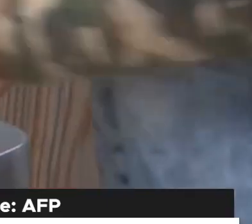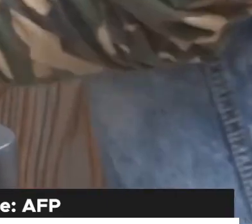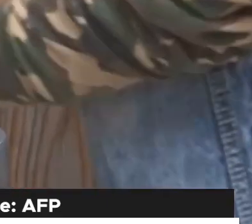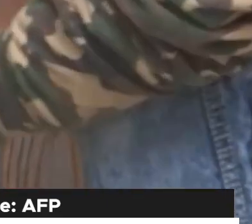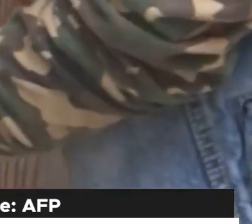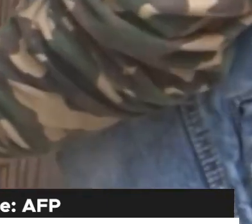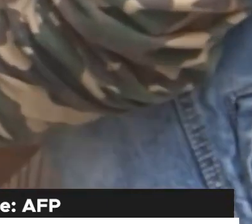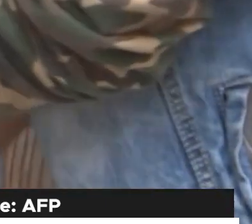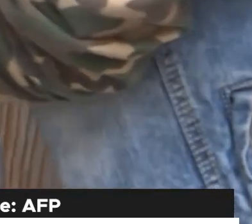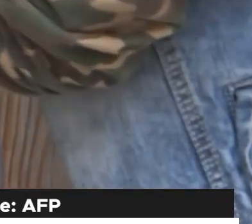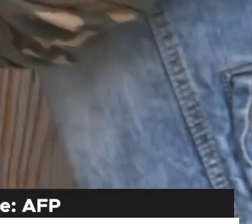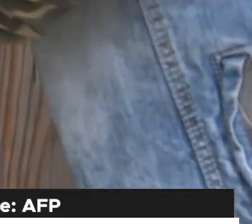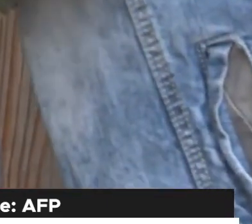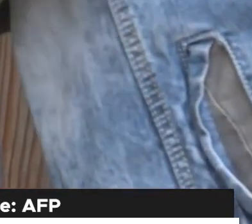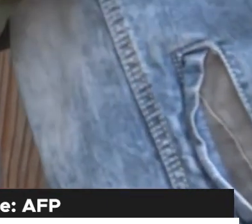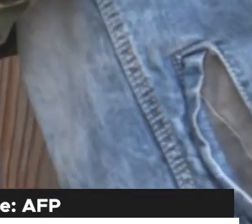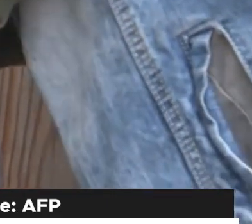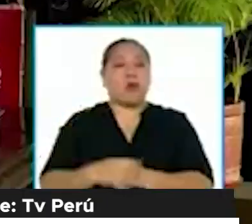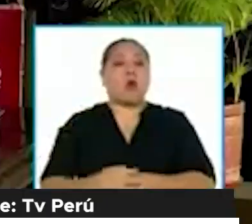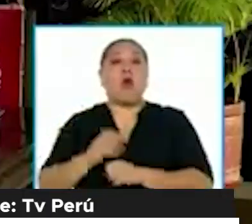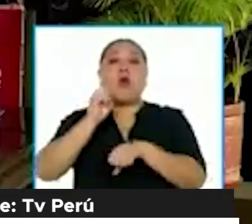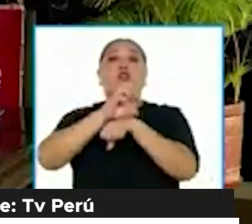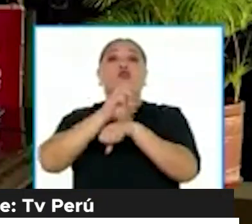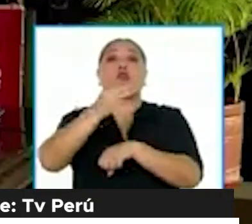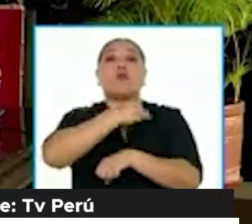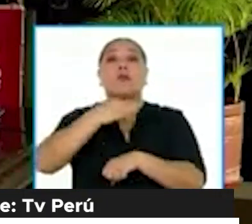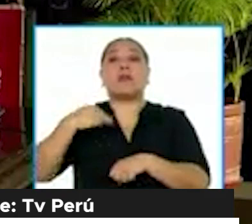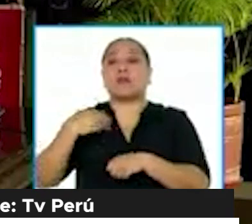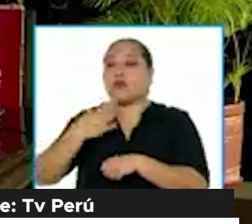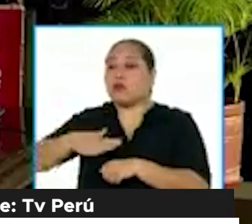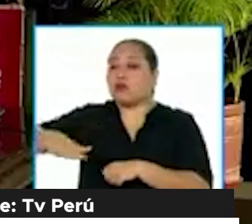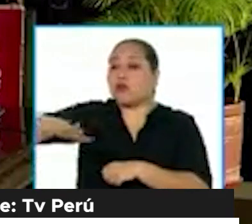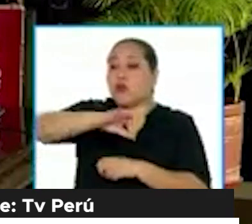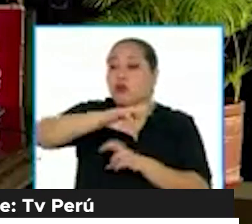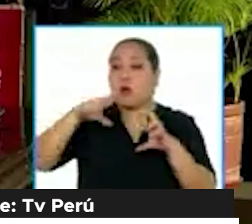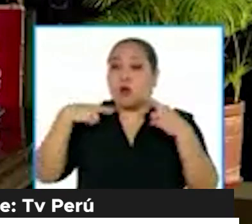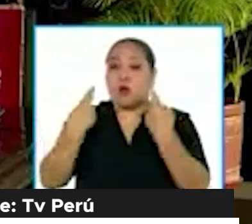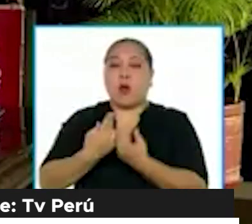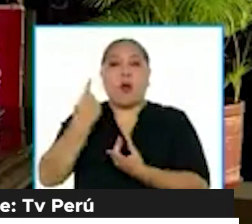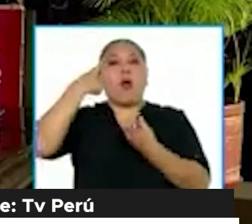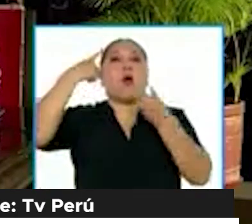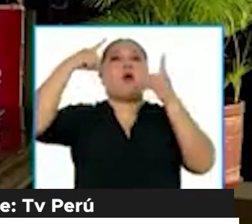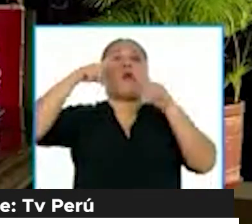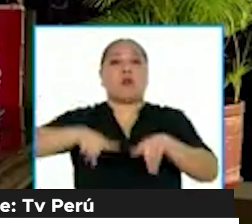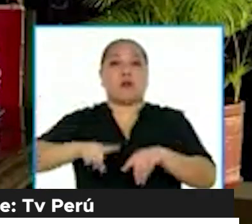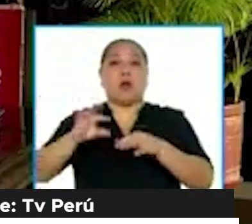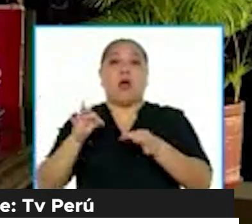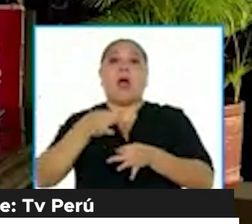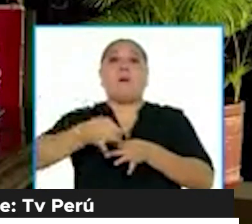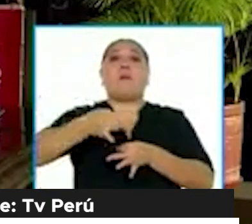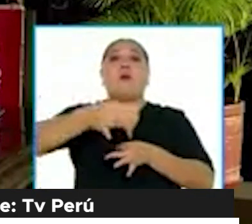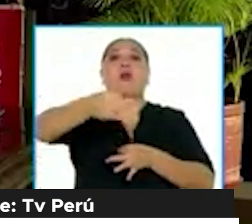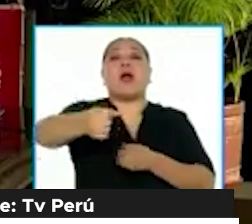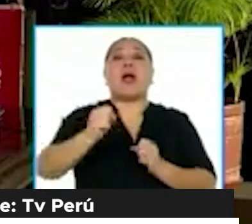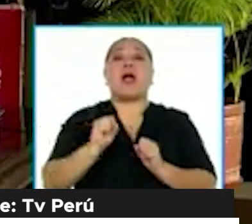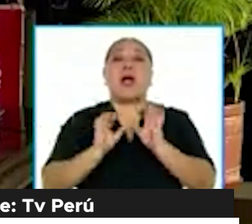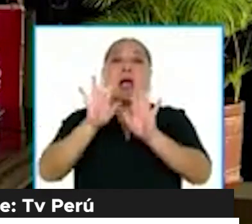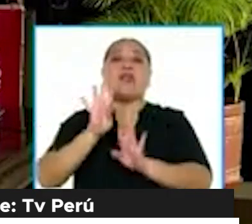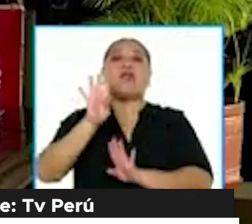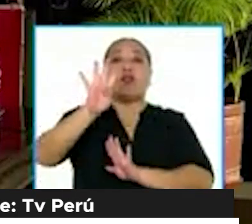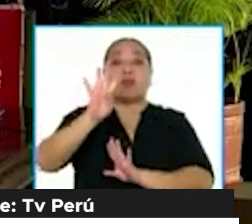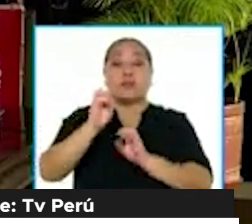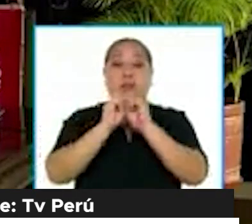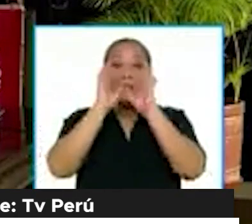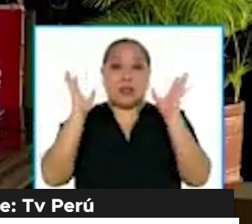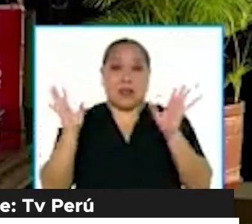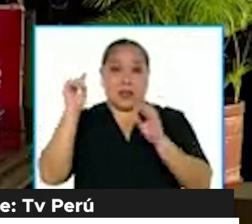contagios en plena segunda ola hemos acordado prolongar por 14 días las medidas